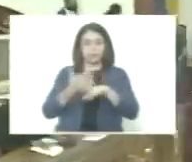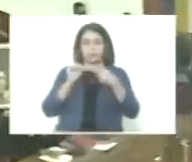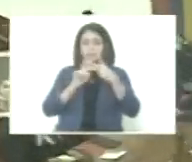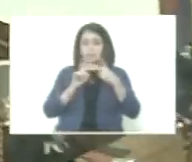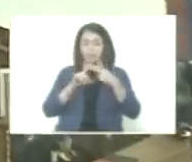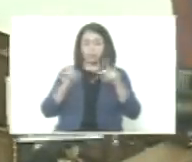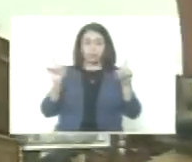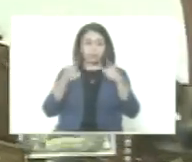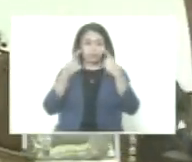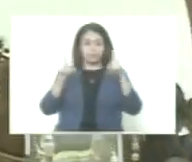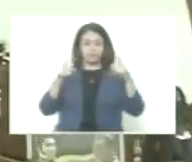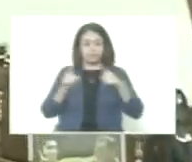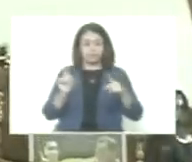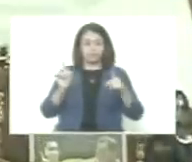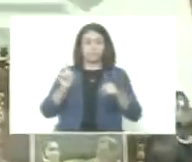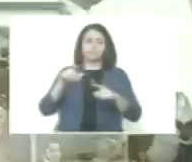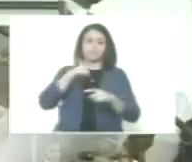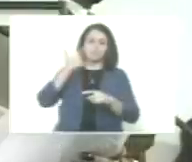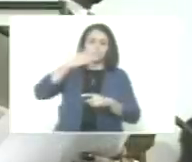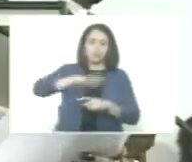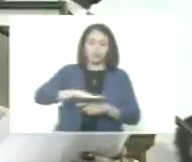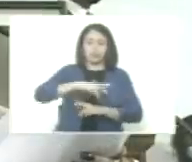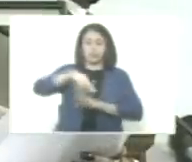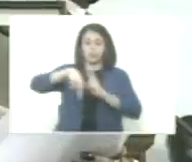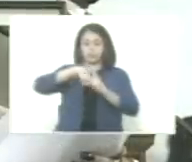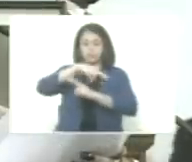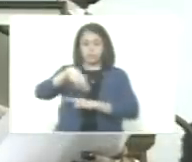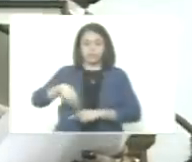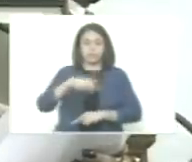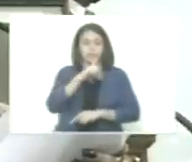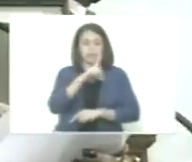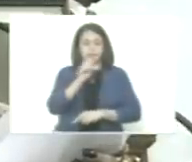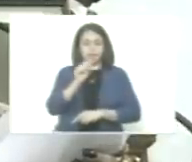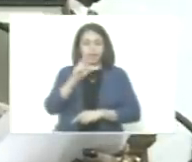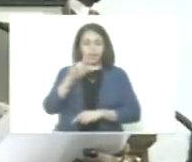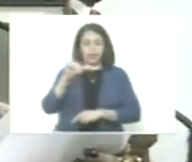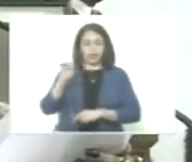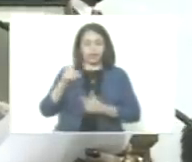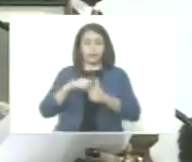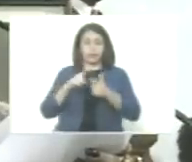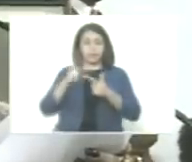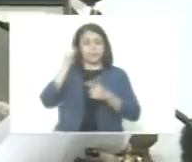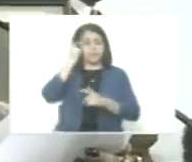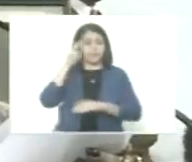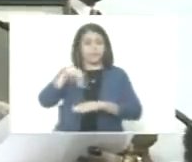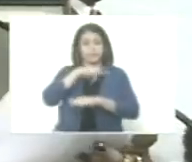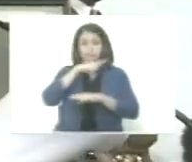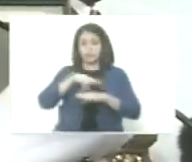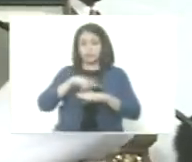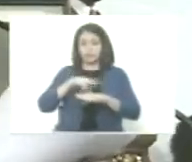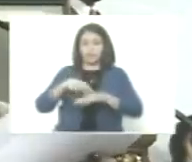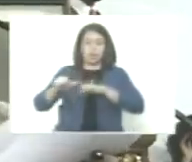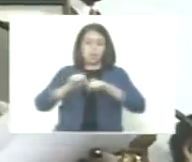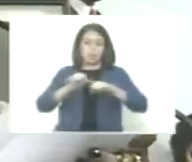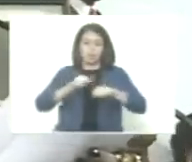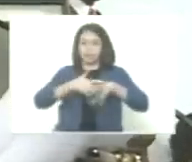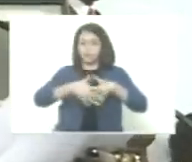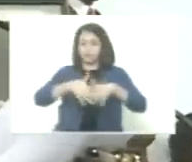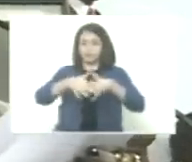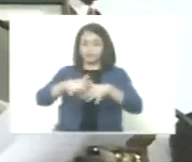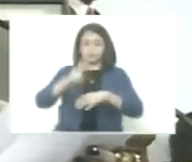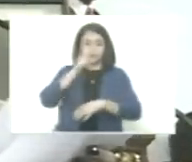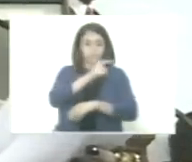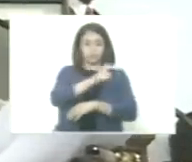segundo aniversario de la siembra del camarada revolucionario Darío Vivas y el Día Nacional de la Movilización